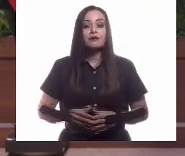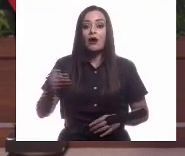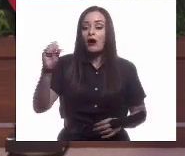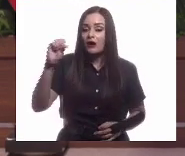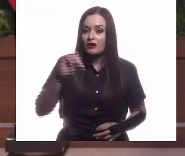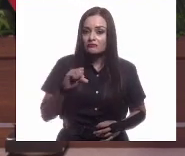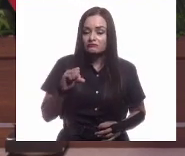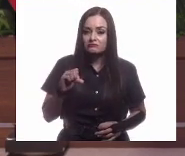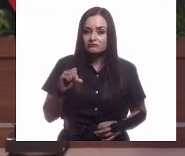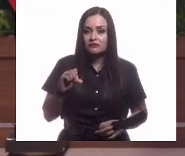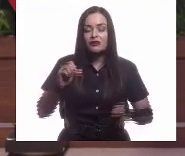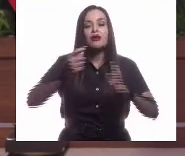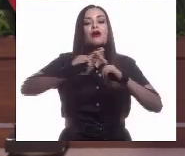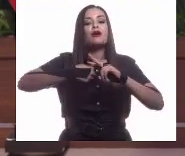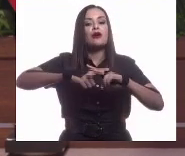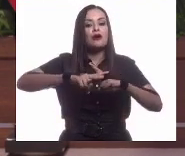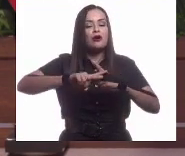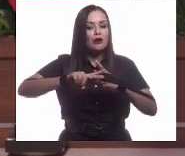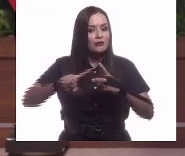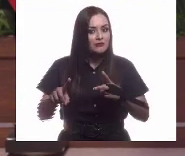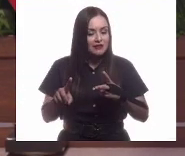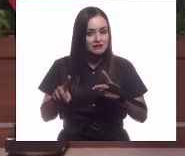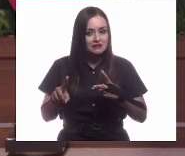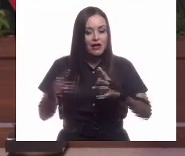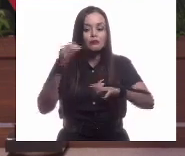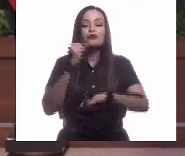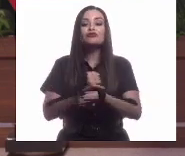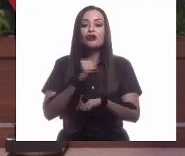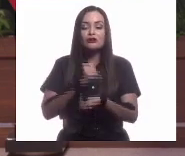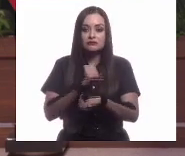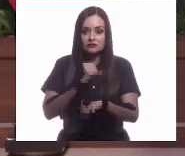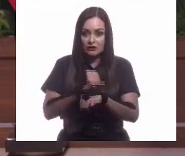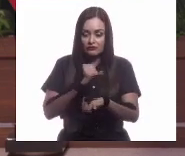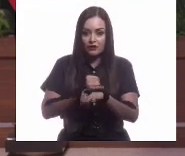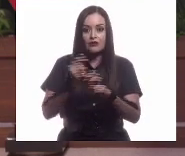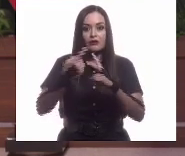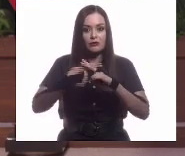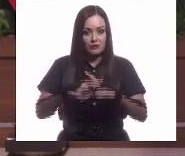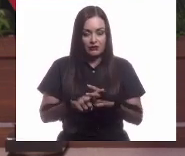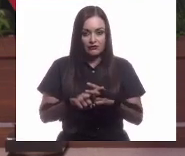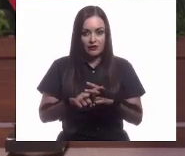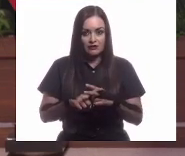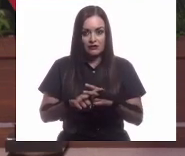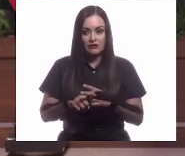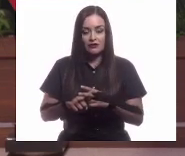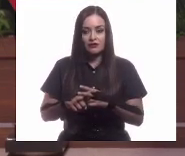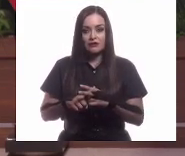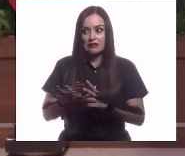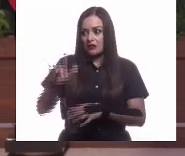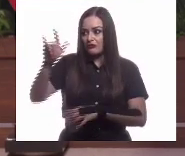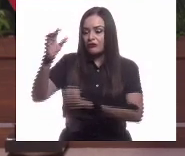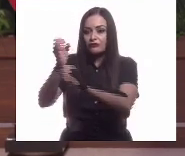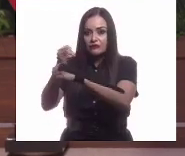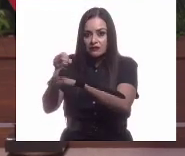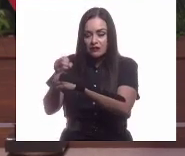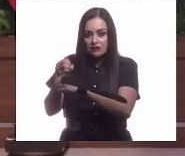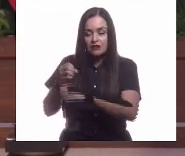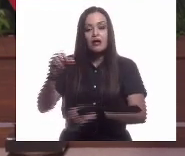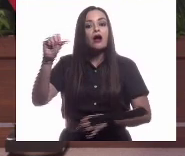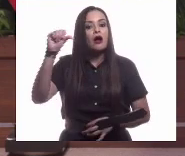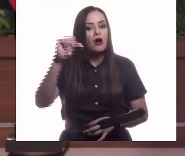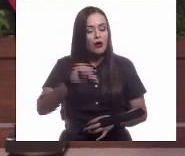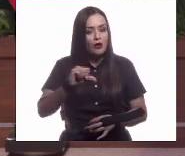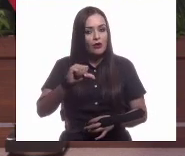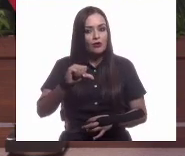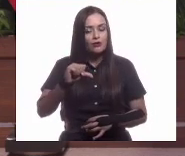hoy, iniciamos a través de una plataforma digital y de kioscos instalados en los aeropuertos, hoy, el